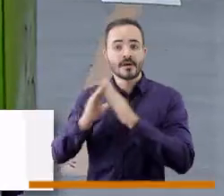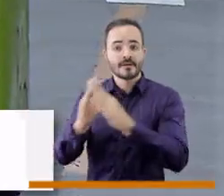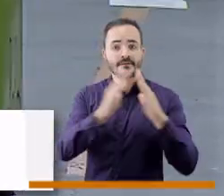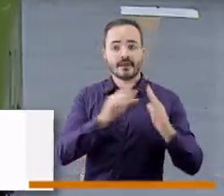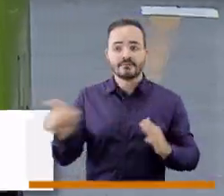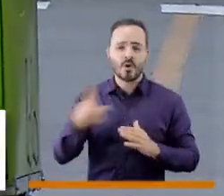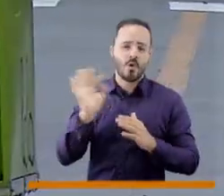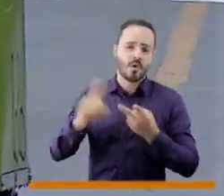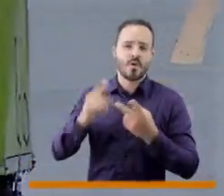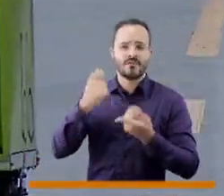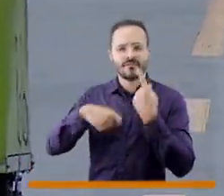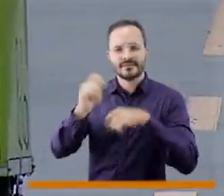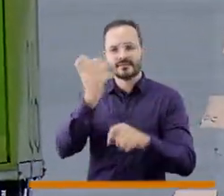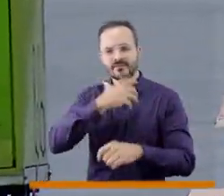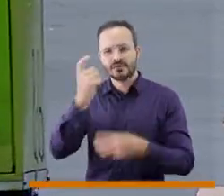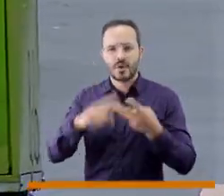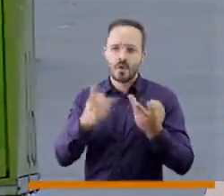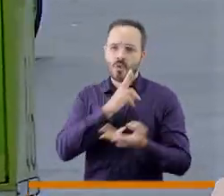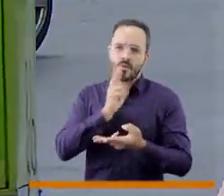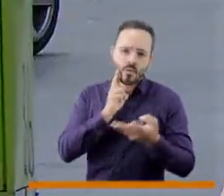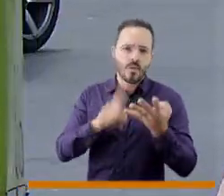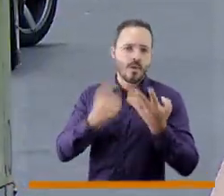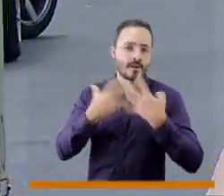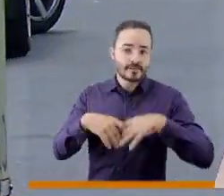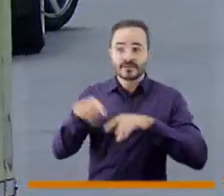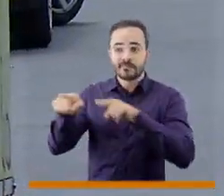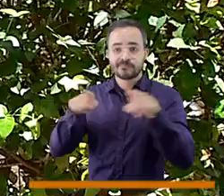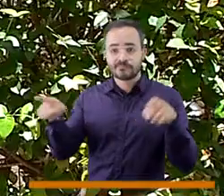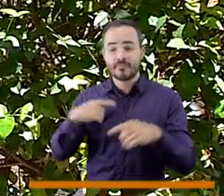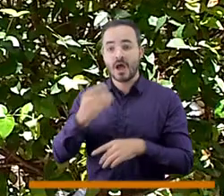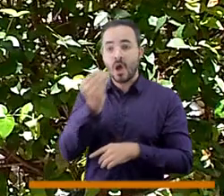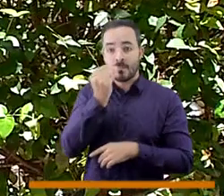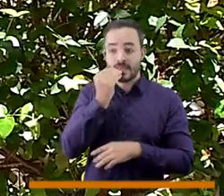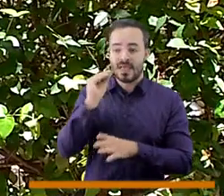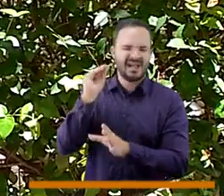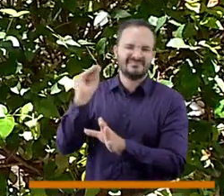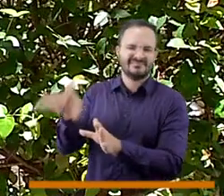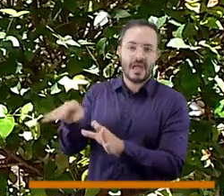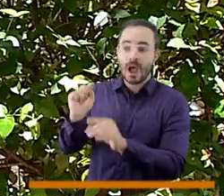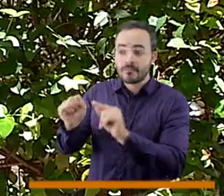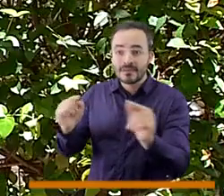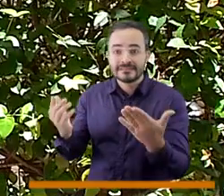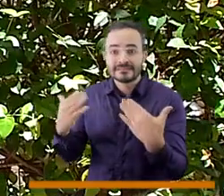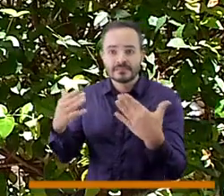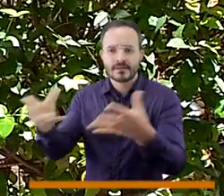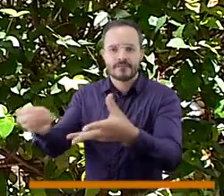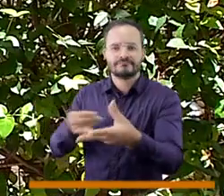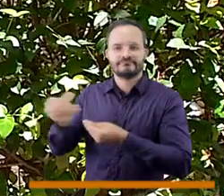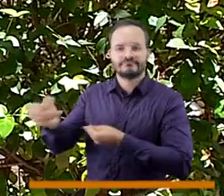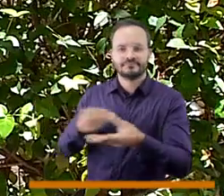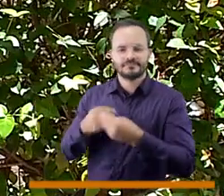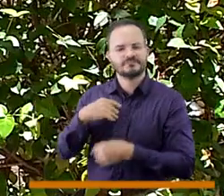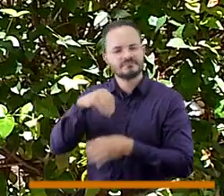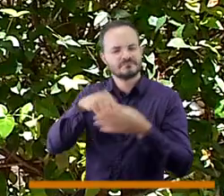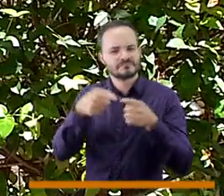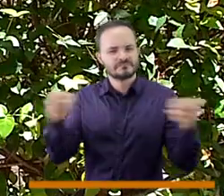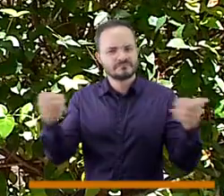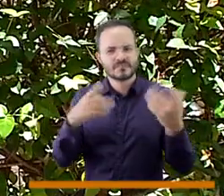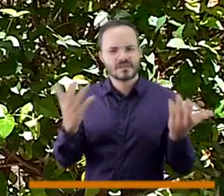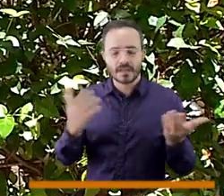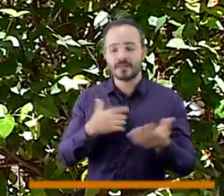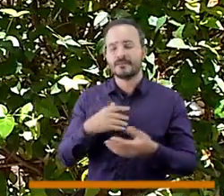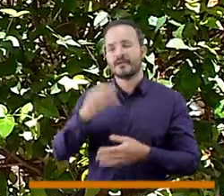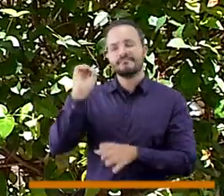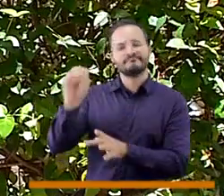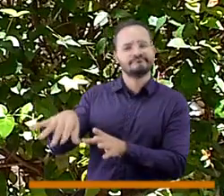frugos, restaurantes y de las empresas aquellos residuos orgánicos que producimos en estos hogares y en estos sitios. ¿Cuáles son esos residuos orgánicos? Todos los